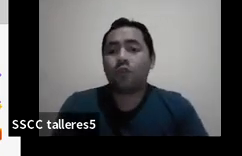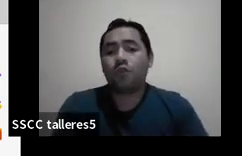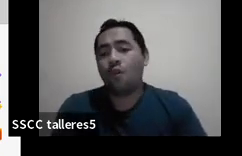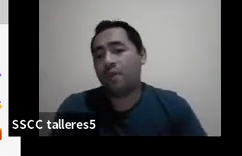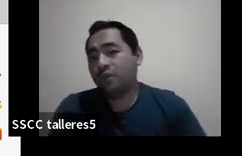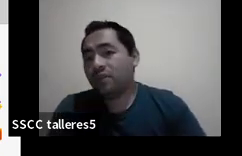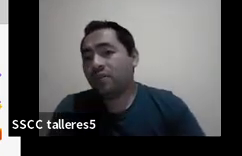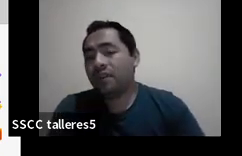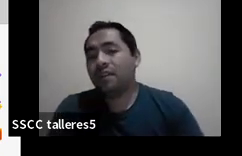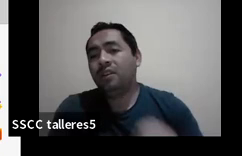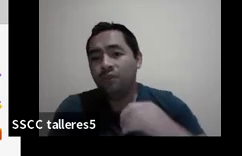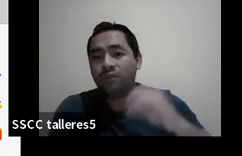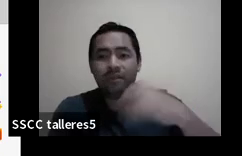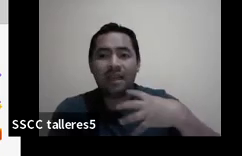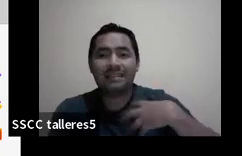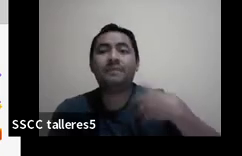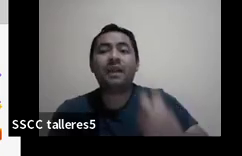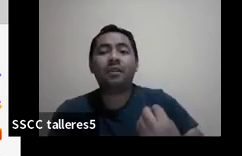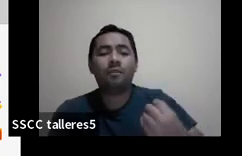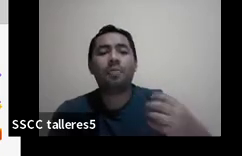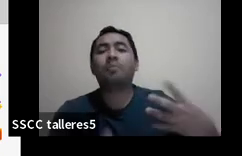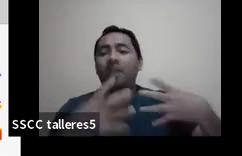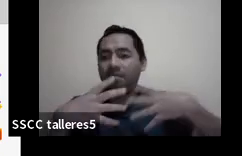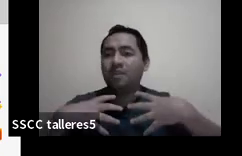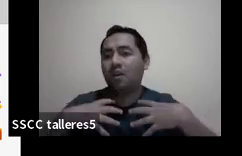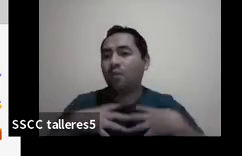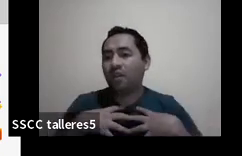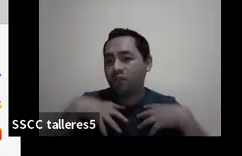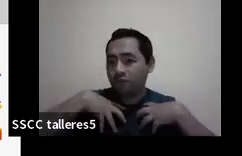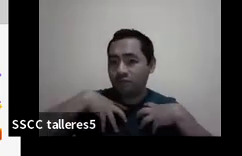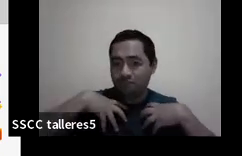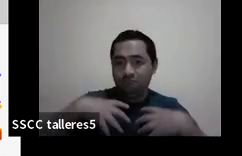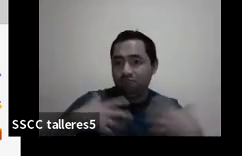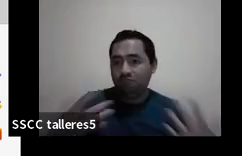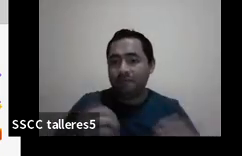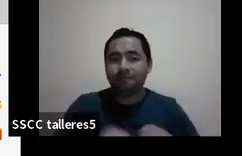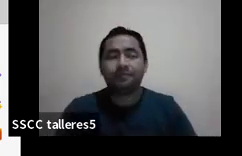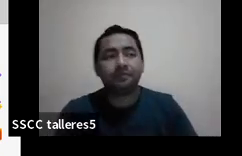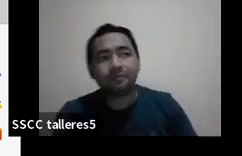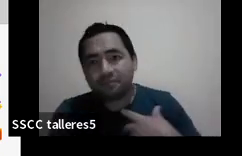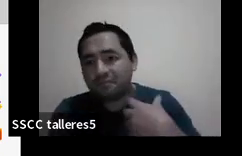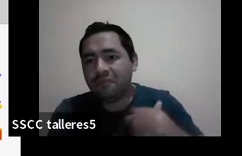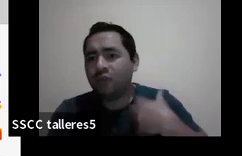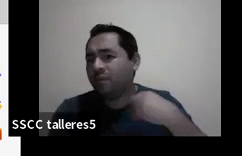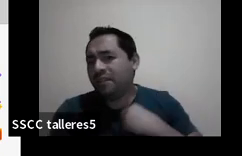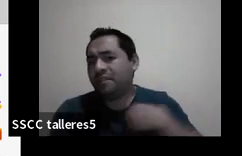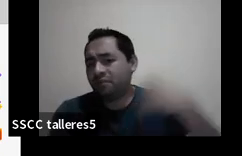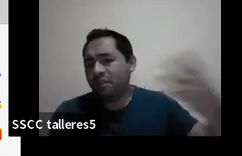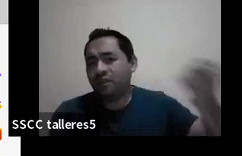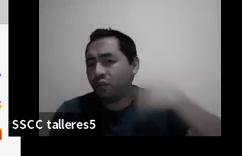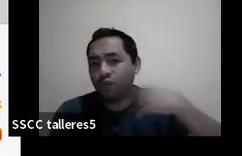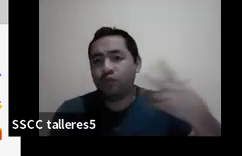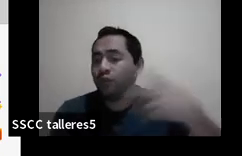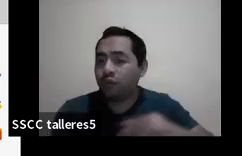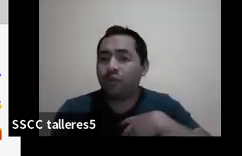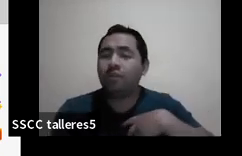término sordo o persona sorda incluso es aceptado por la misma comunidad de sordos, ¿ya? Ellos mismos dicen,